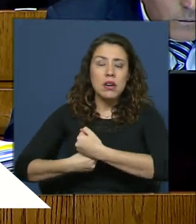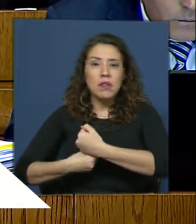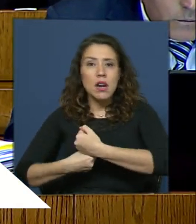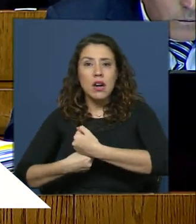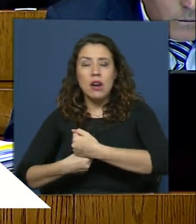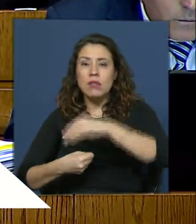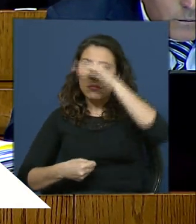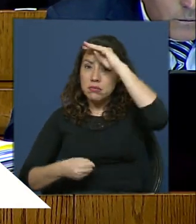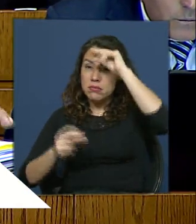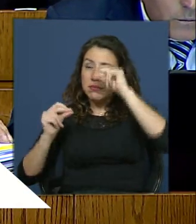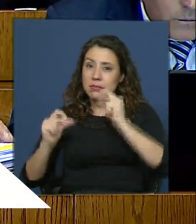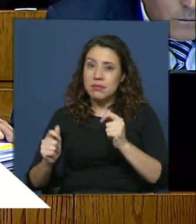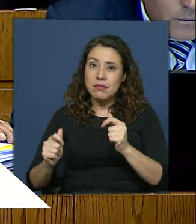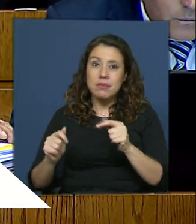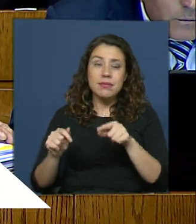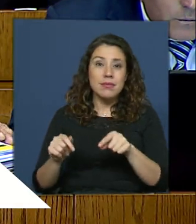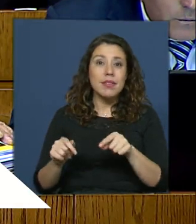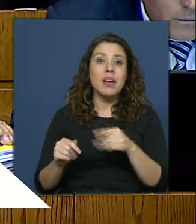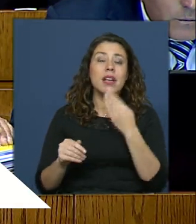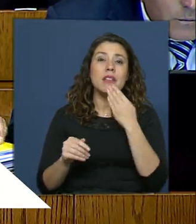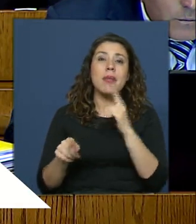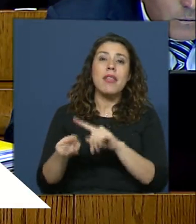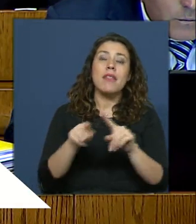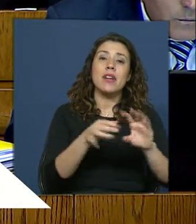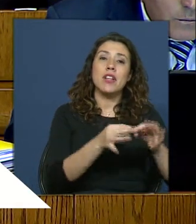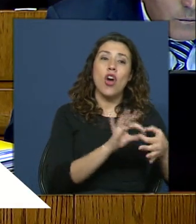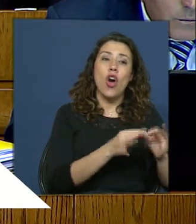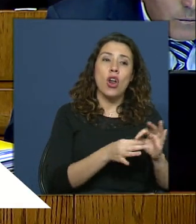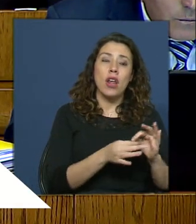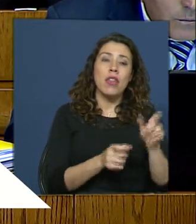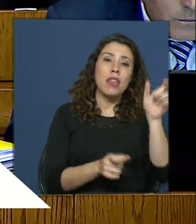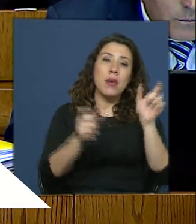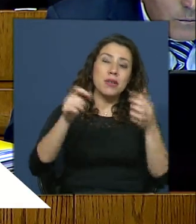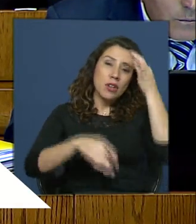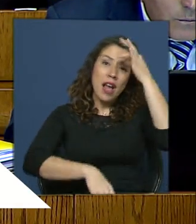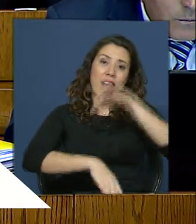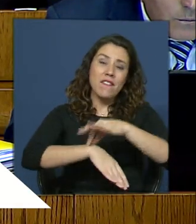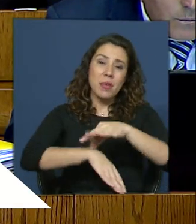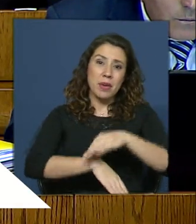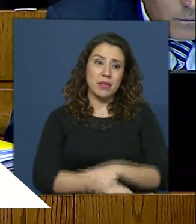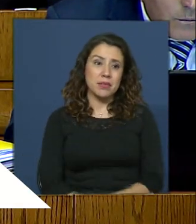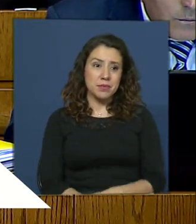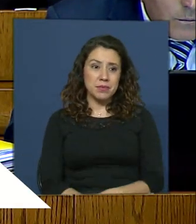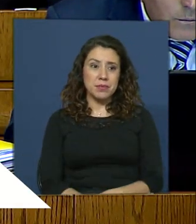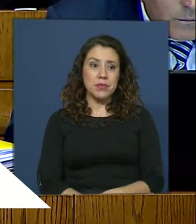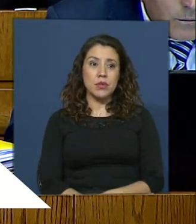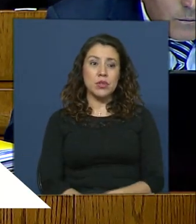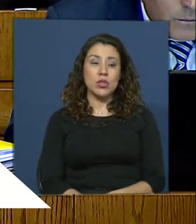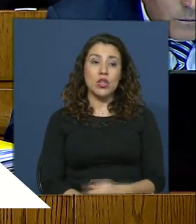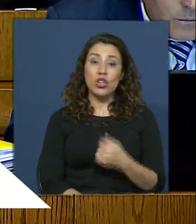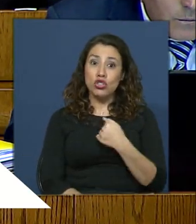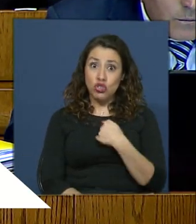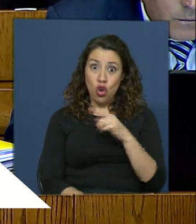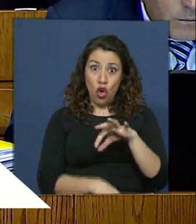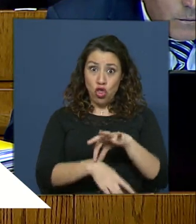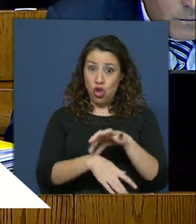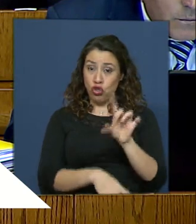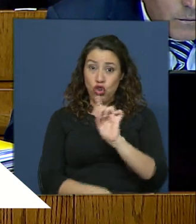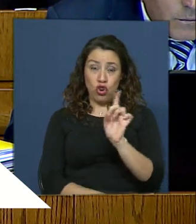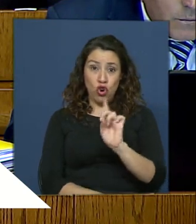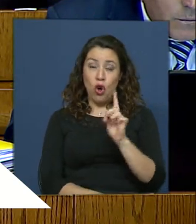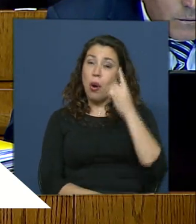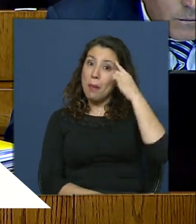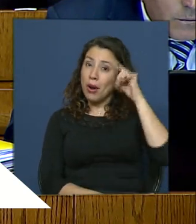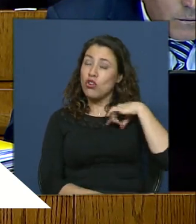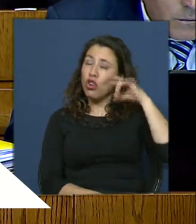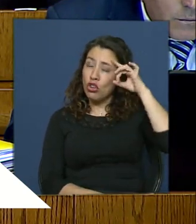tanto expertos en el tema como las diversas organizaciones de pacientes que padecen esta enfermedad. Yo no soy médico, señor presidente, pero